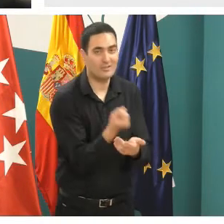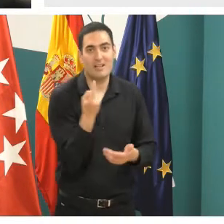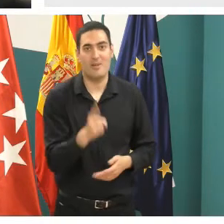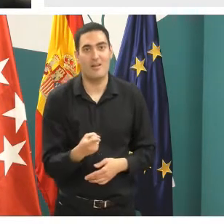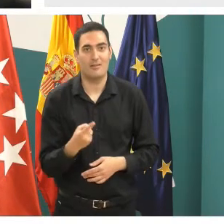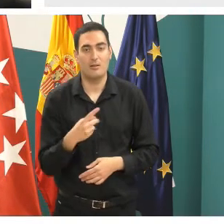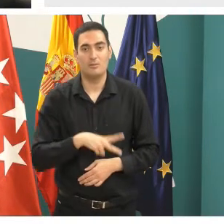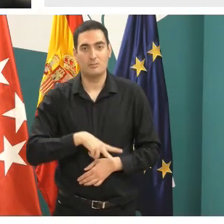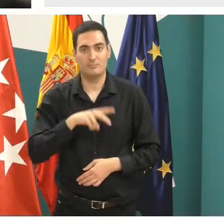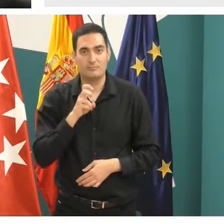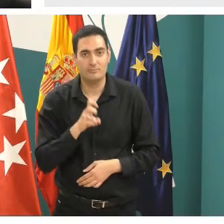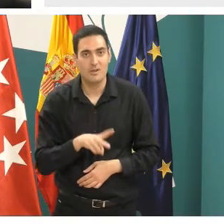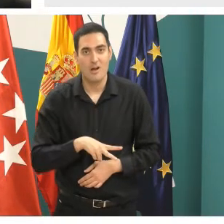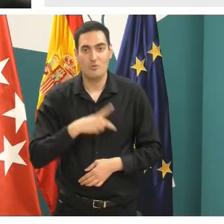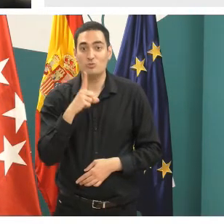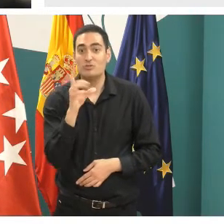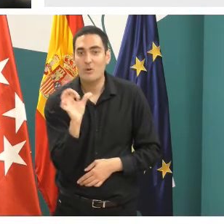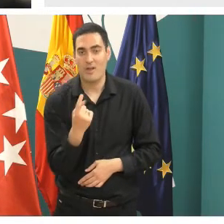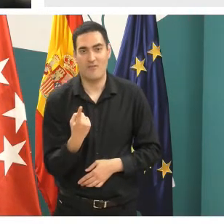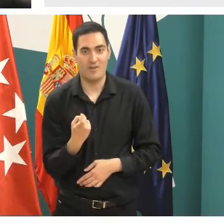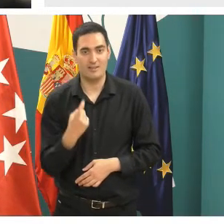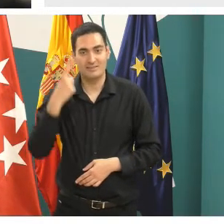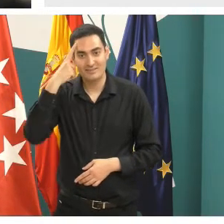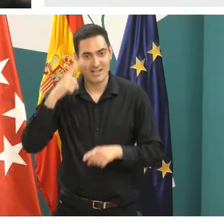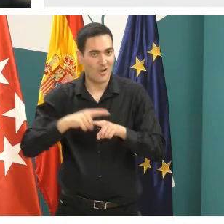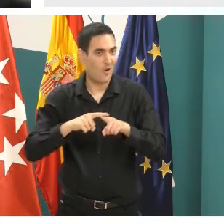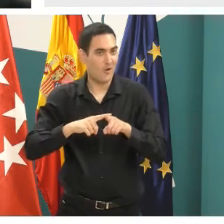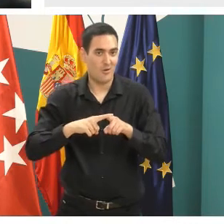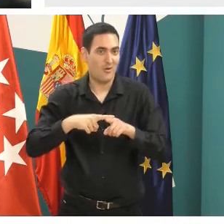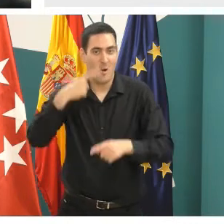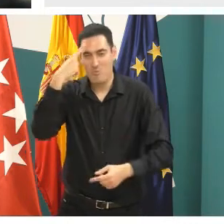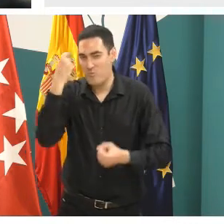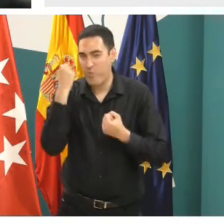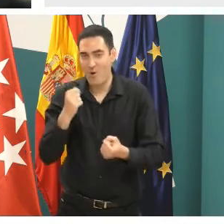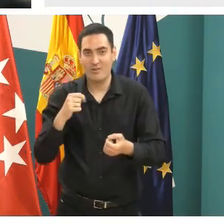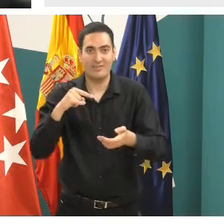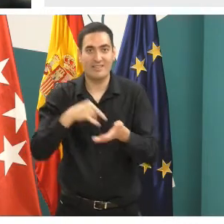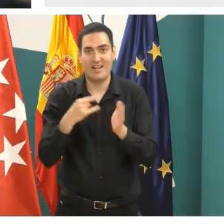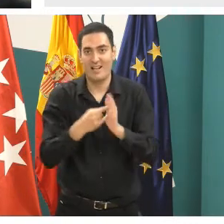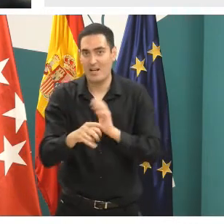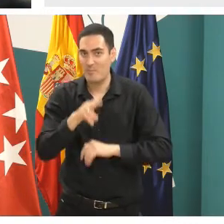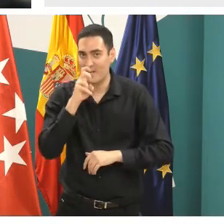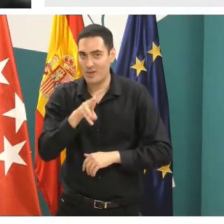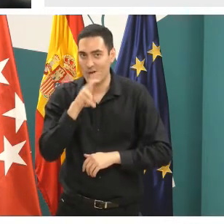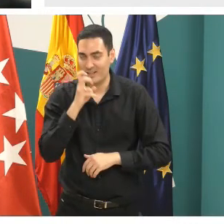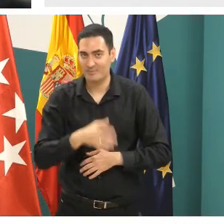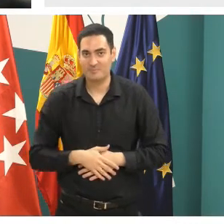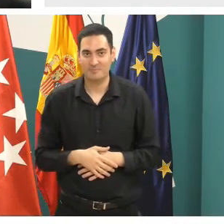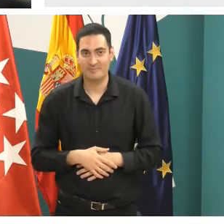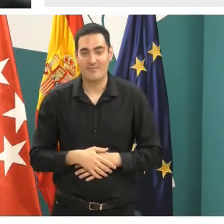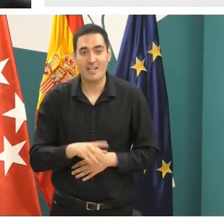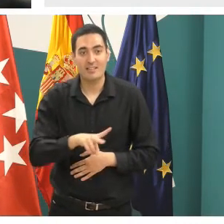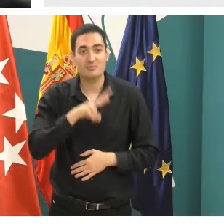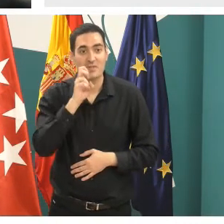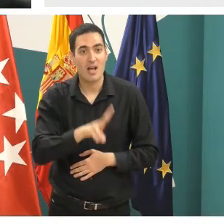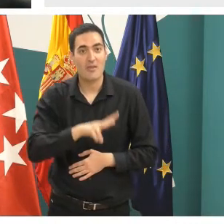de respirar un segundito. Aquí los psicólogos que somos tan expertos en técnicas respiratorias, esa respiración